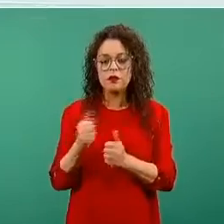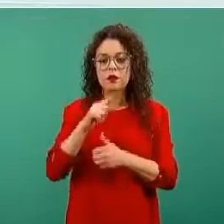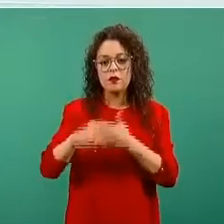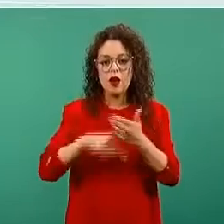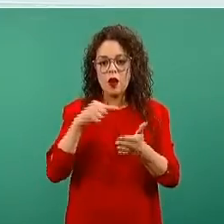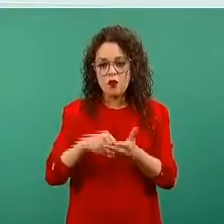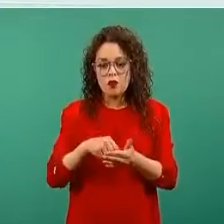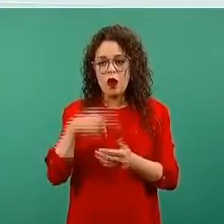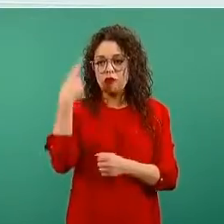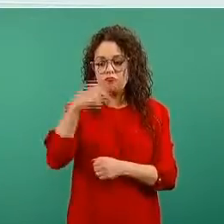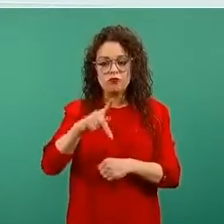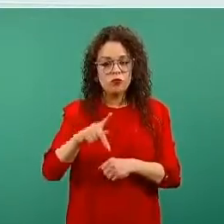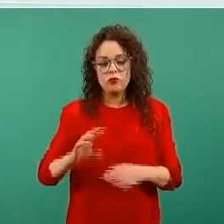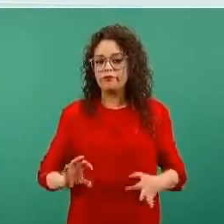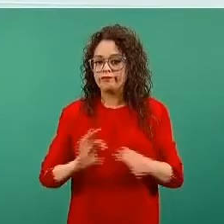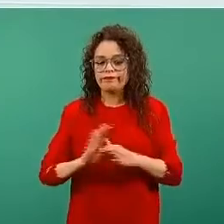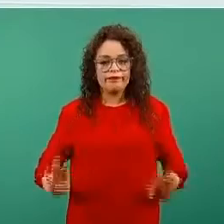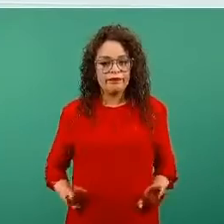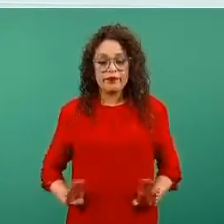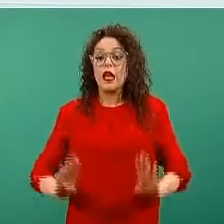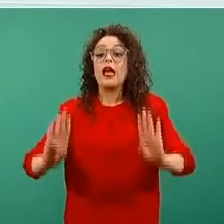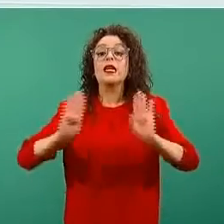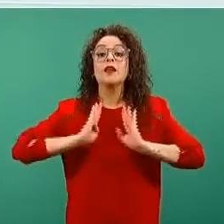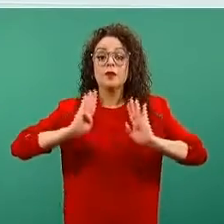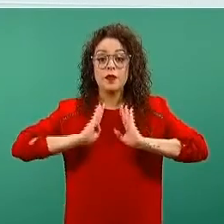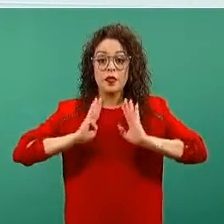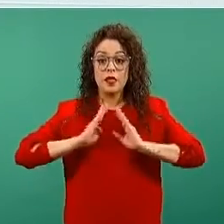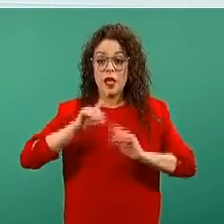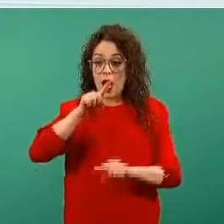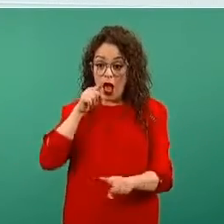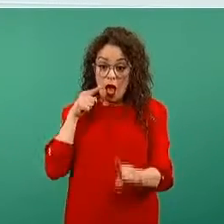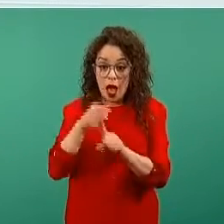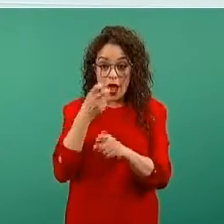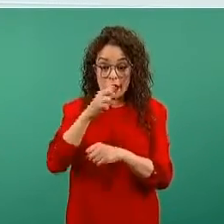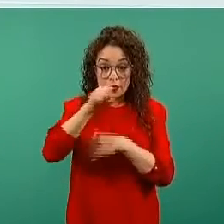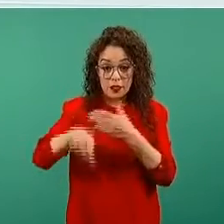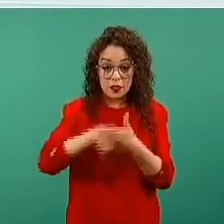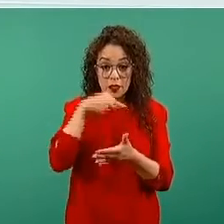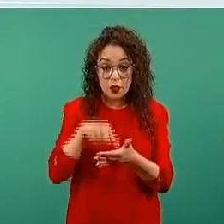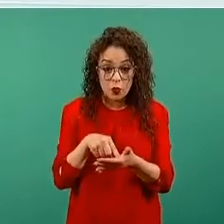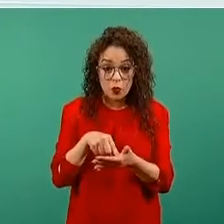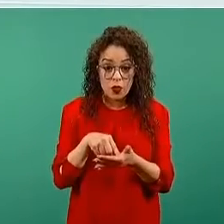militares y recintos militares navales, donde se ha mantenido una